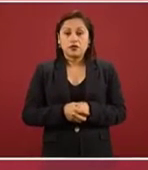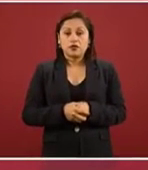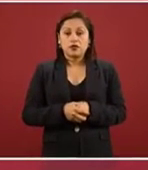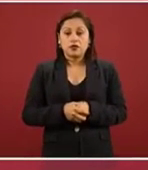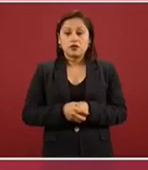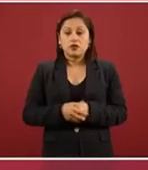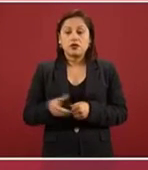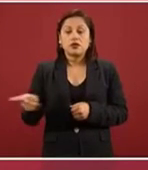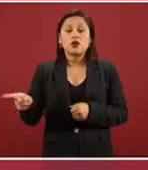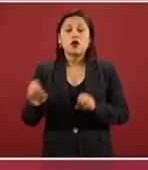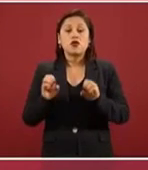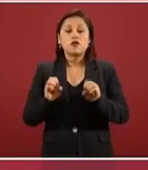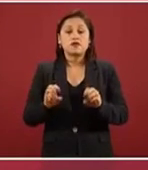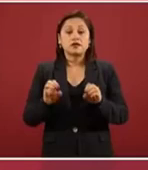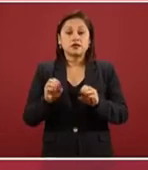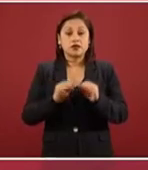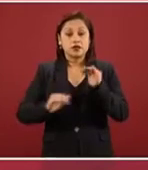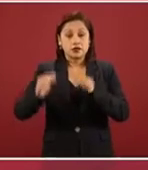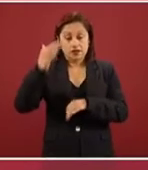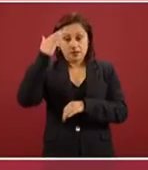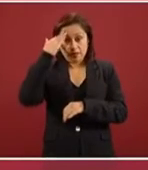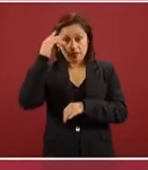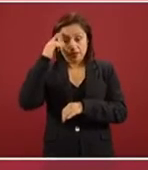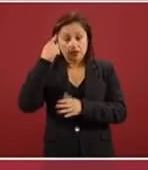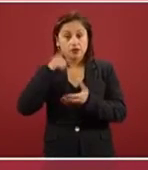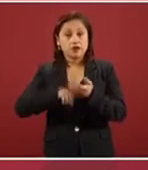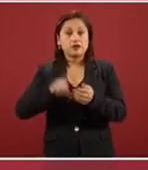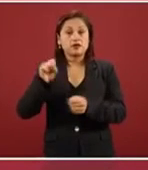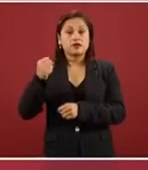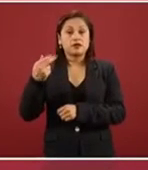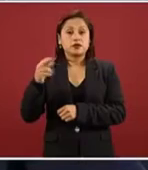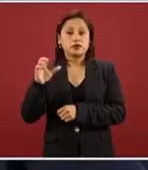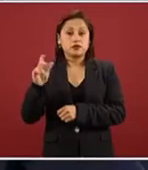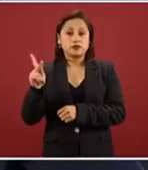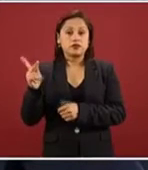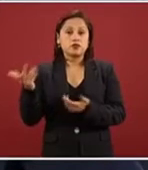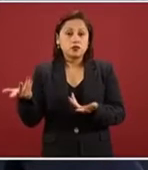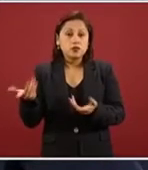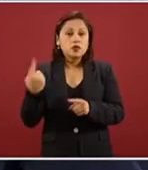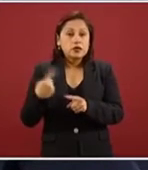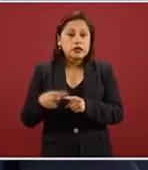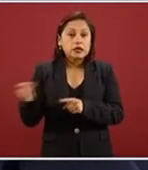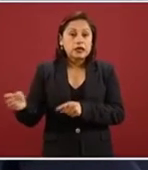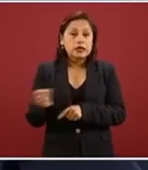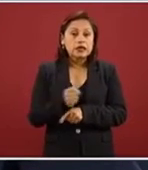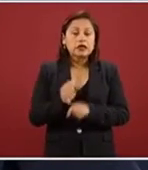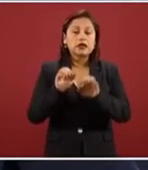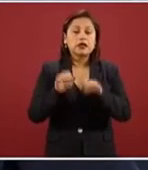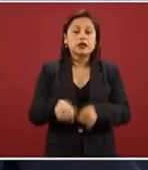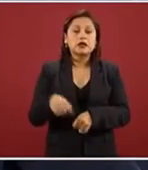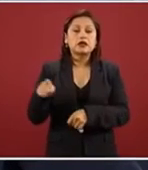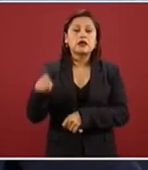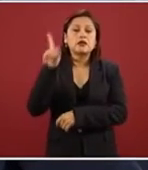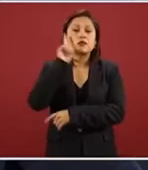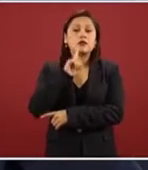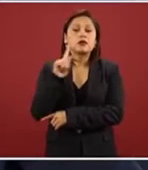Oficialía Mayor de Hacienda va a estar Thalía Lagunas